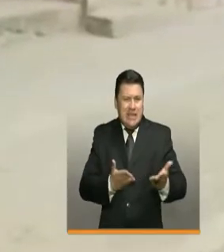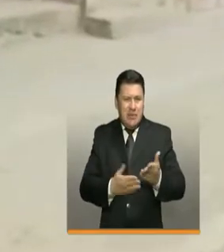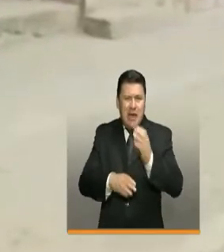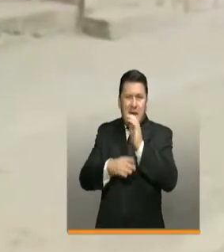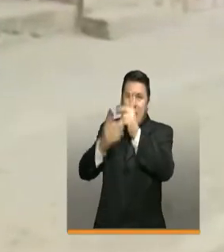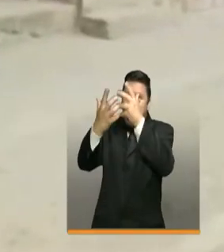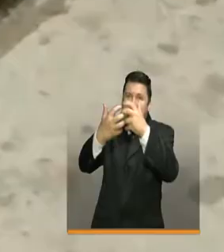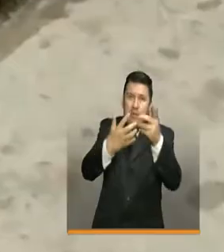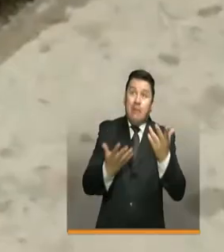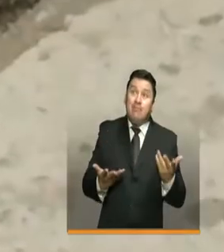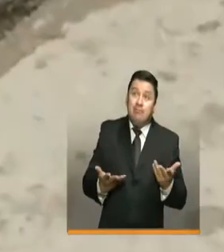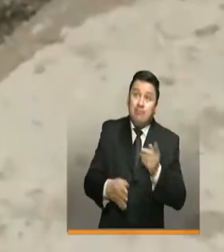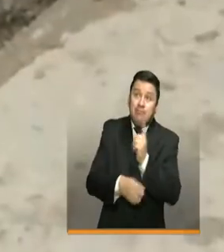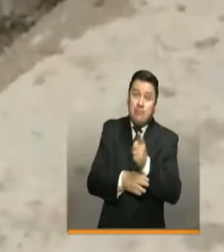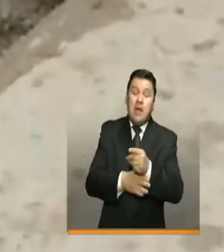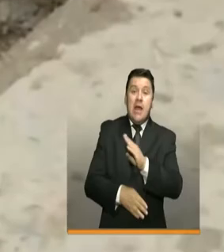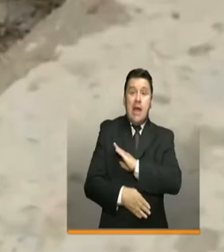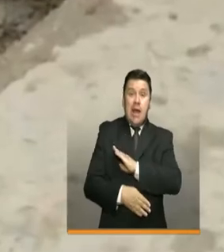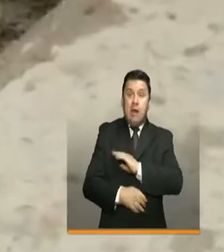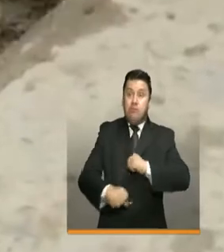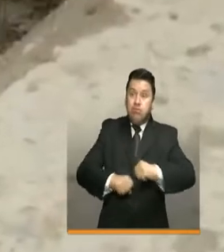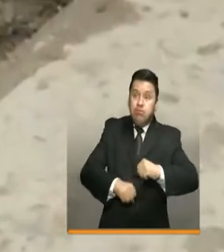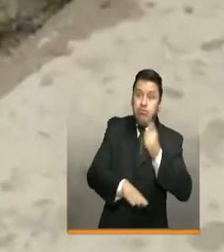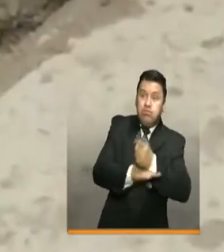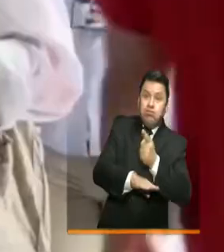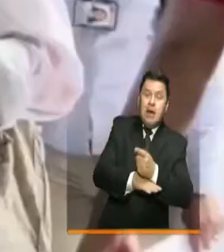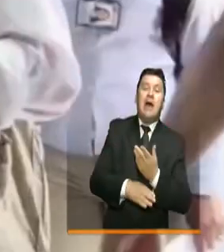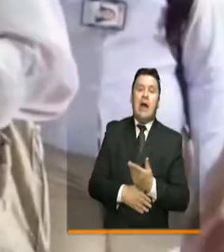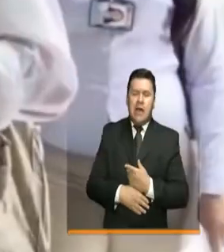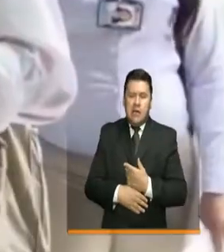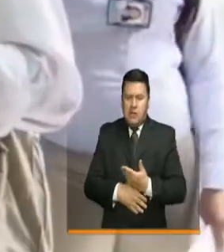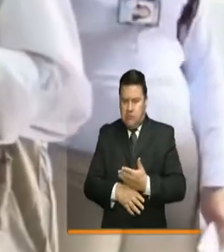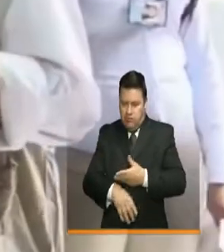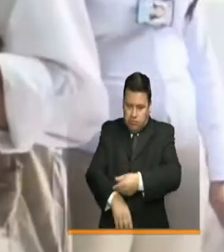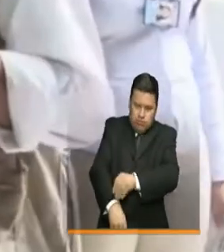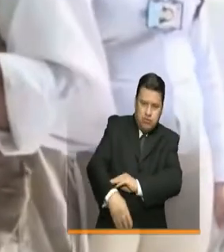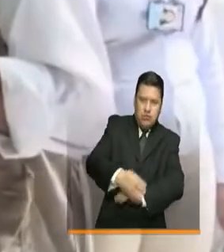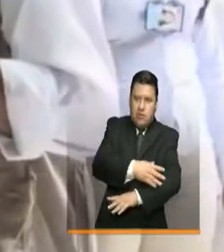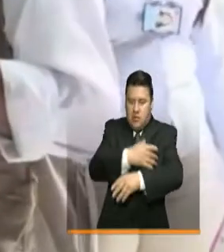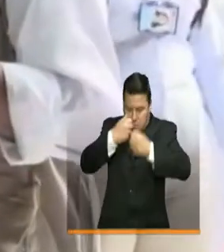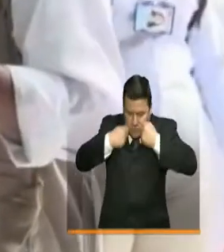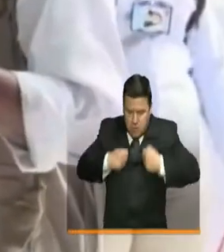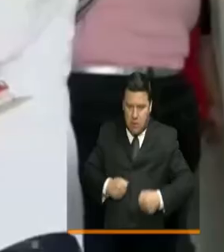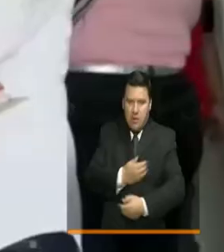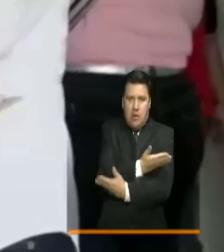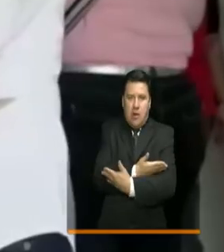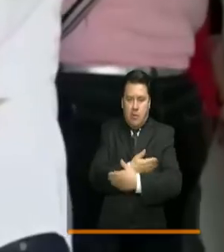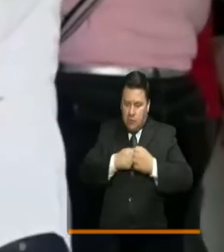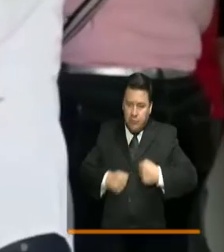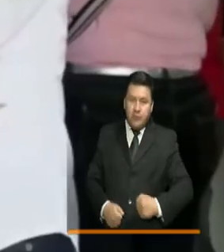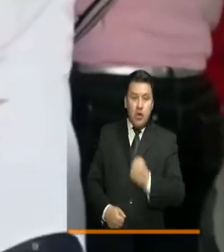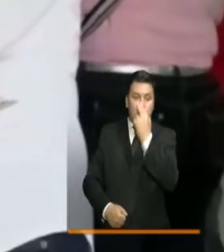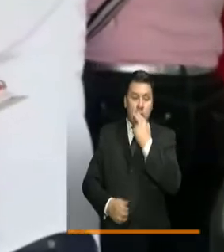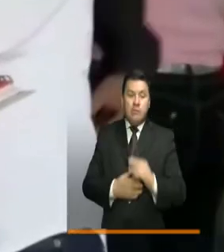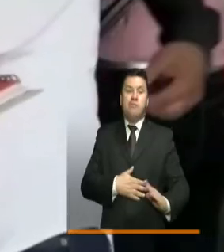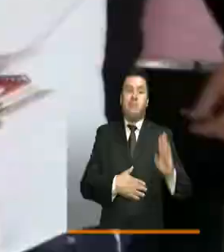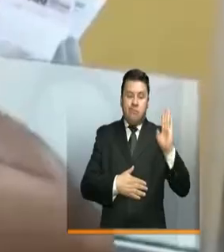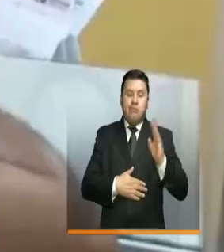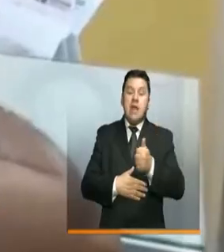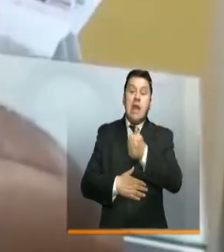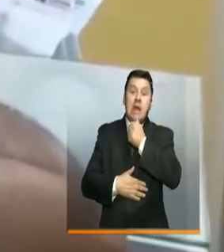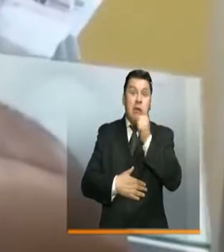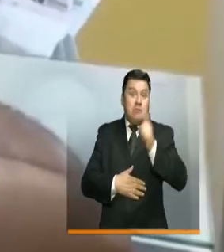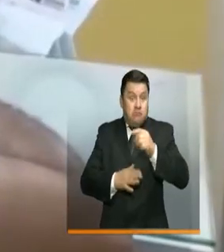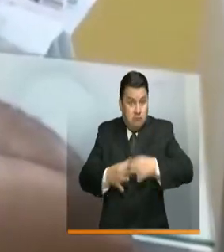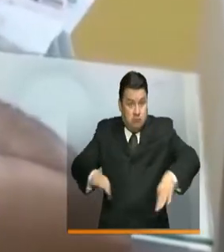servicios públicos y a los alcaldes del país, quienes se pusieron la camiseta y se comprometieron a asegurar el acceso de